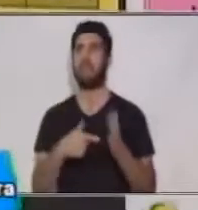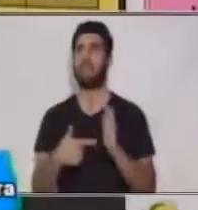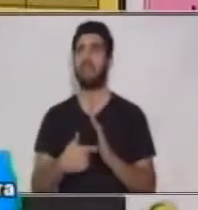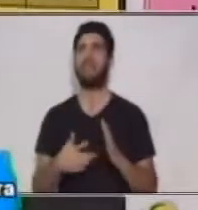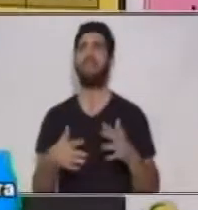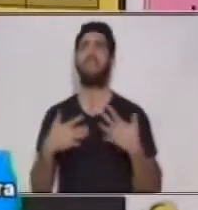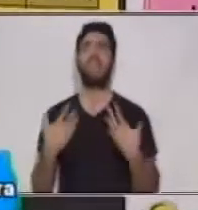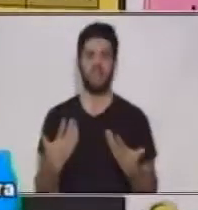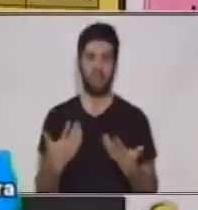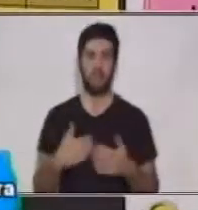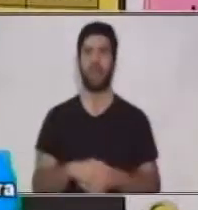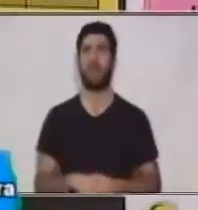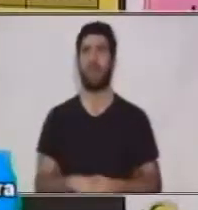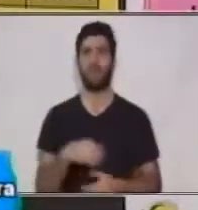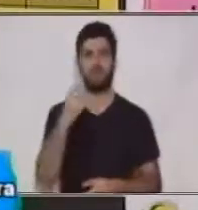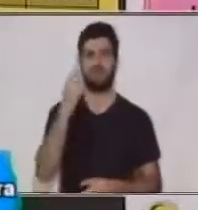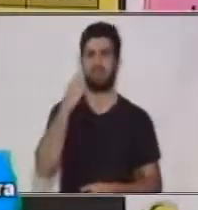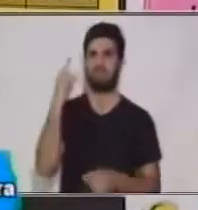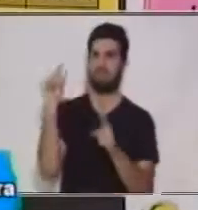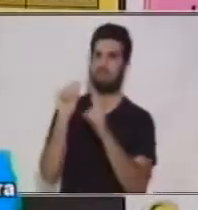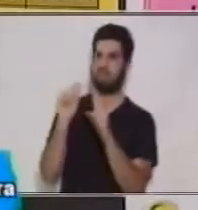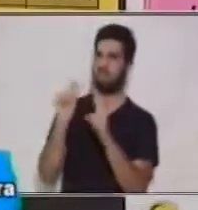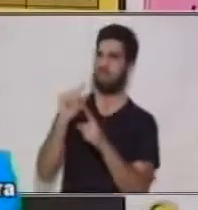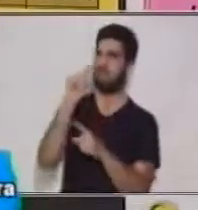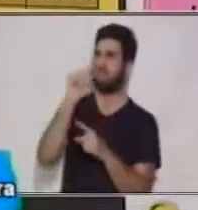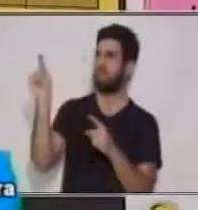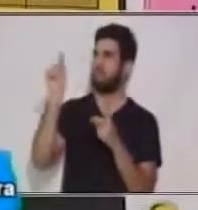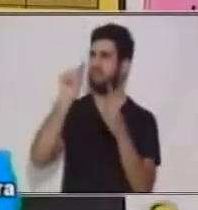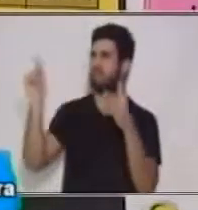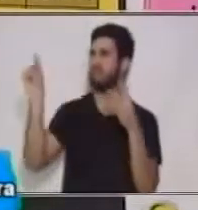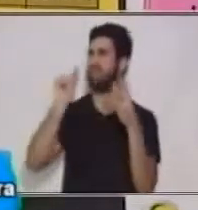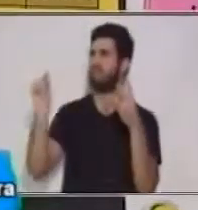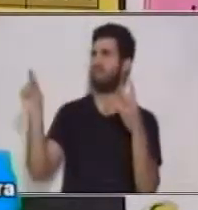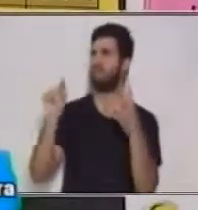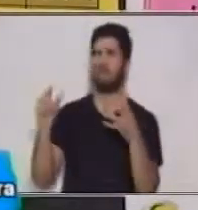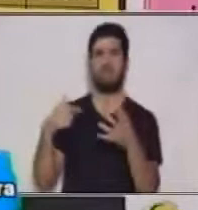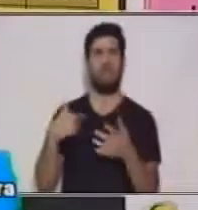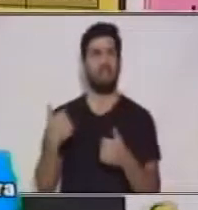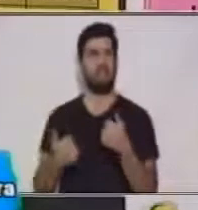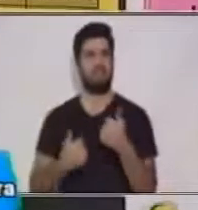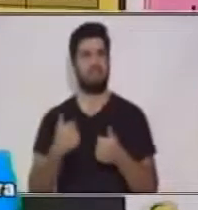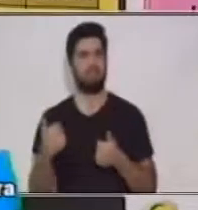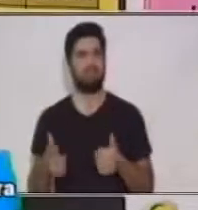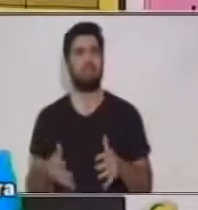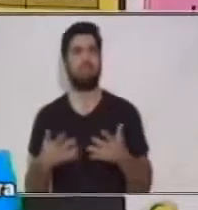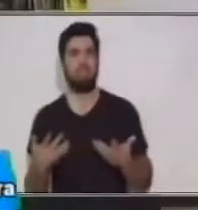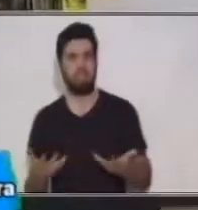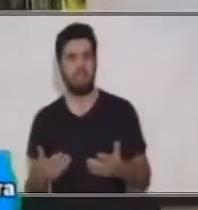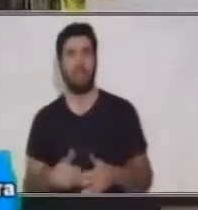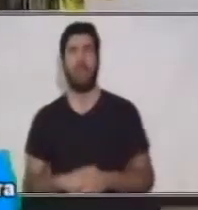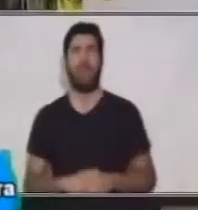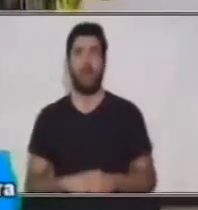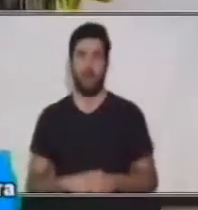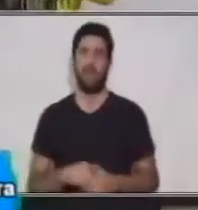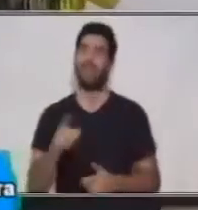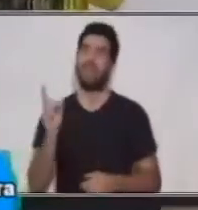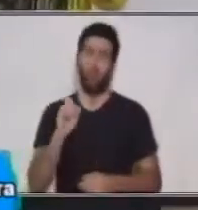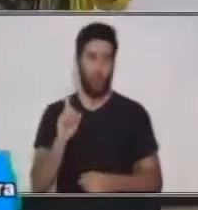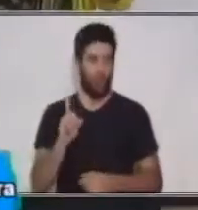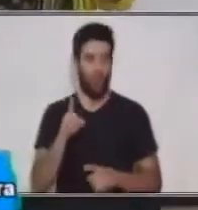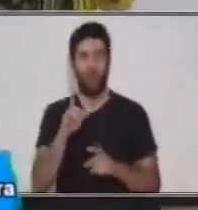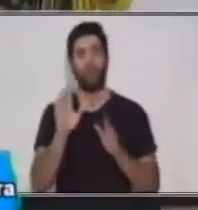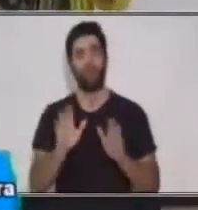palabras, a veces te asustas cuando ves morfema, monema, raíz. No, es el nombre que se le da literalmente